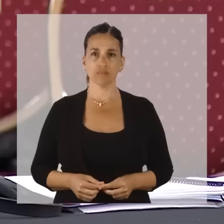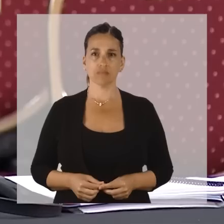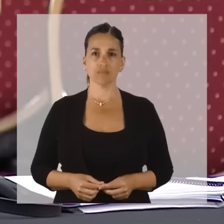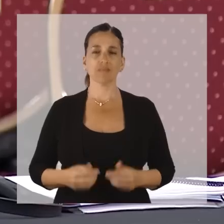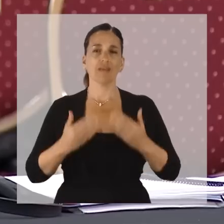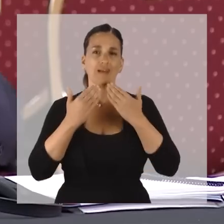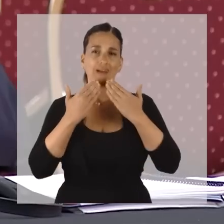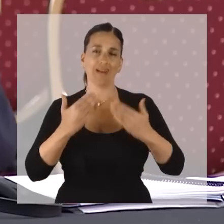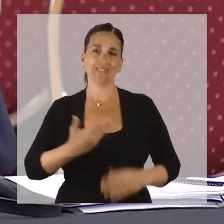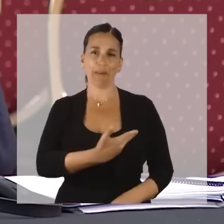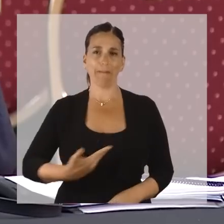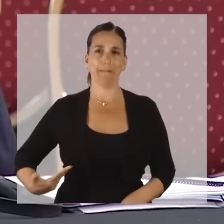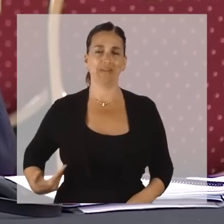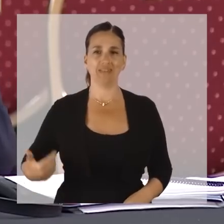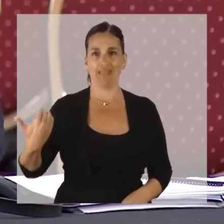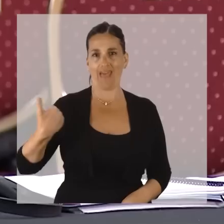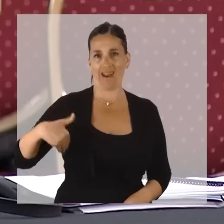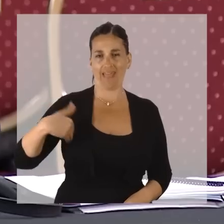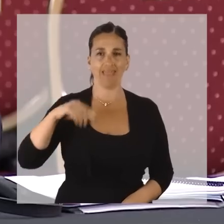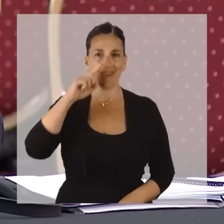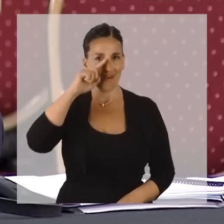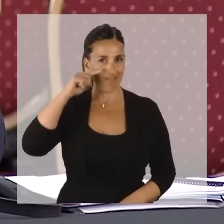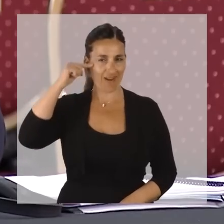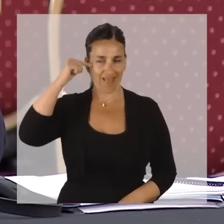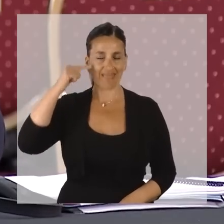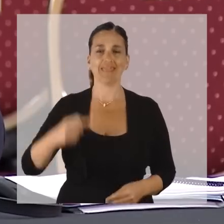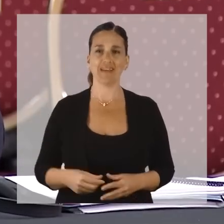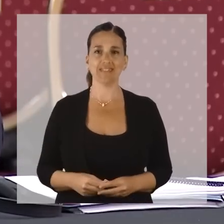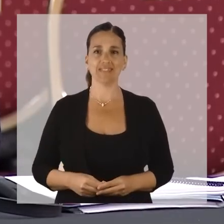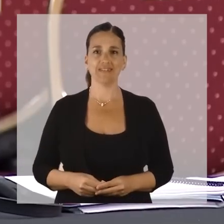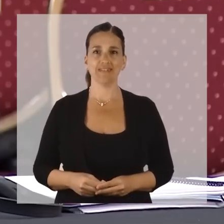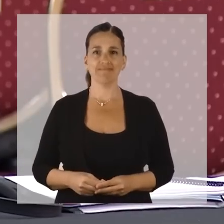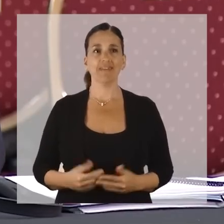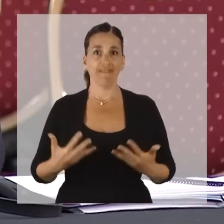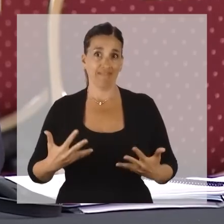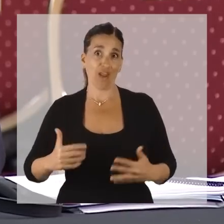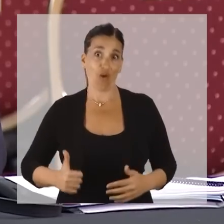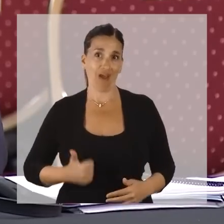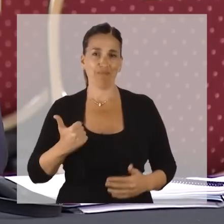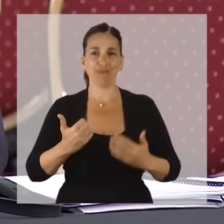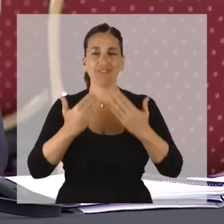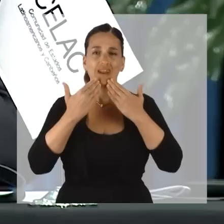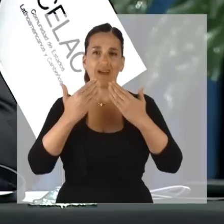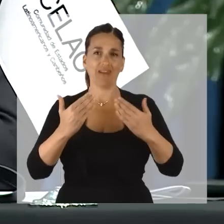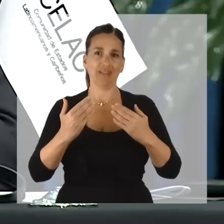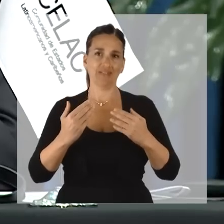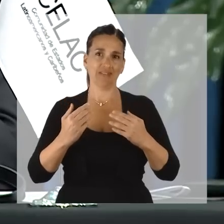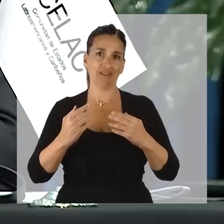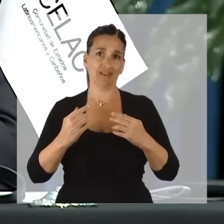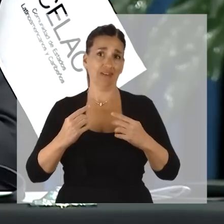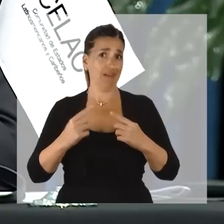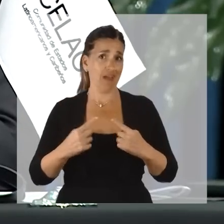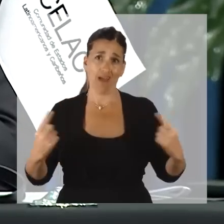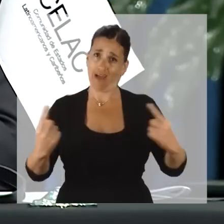Gracias presidente Alberto Fernández en su persona agradecerle a todos aquellos